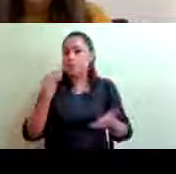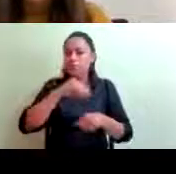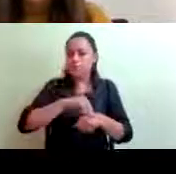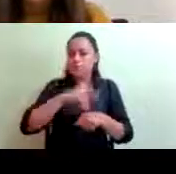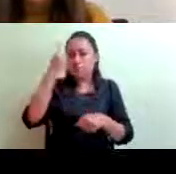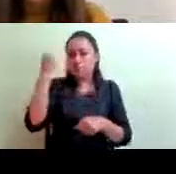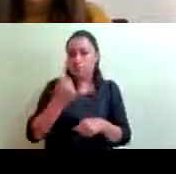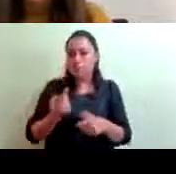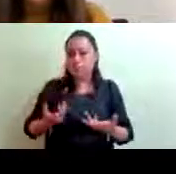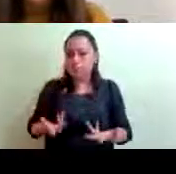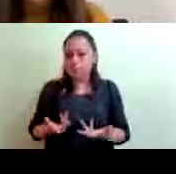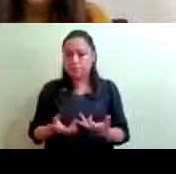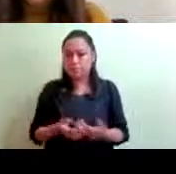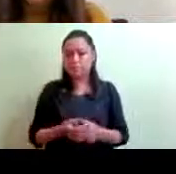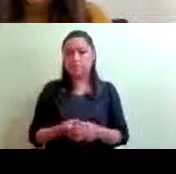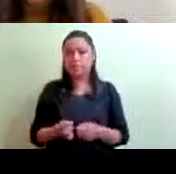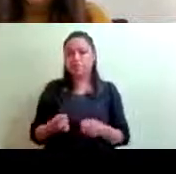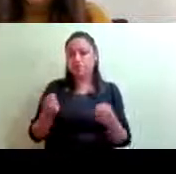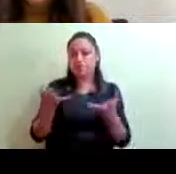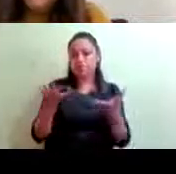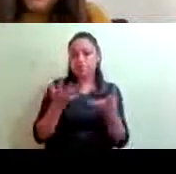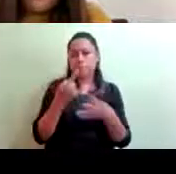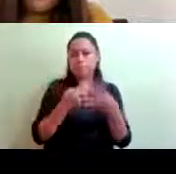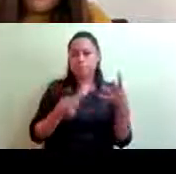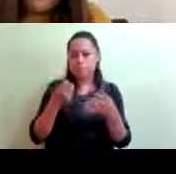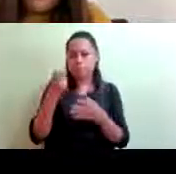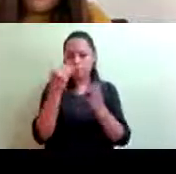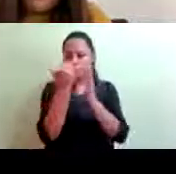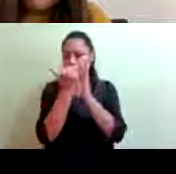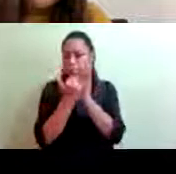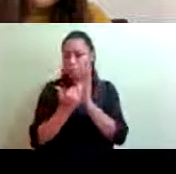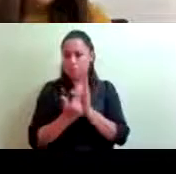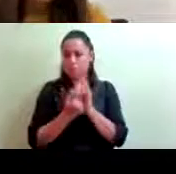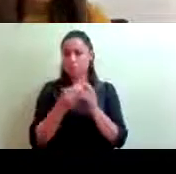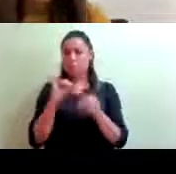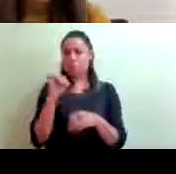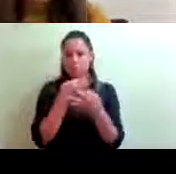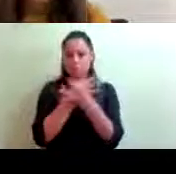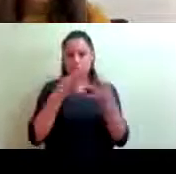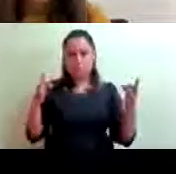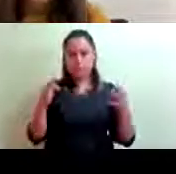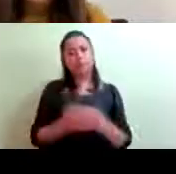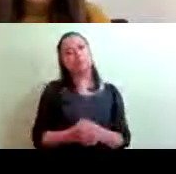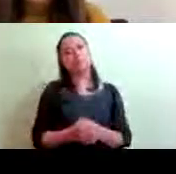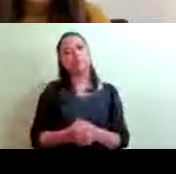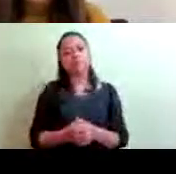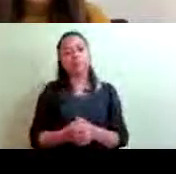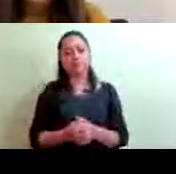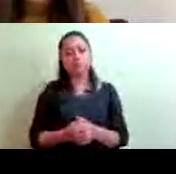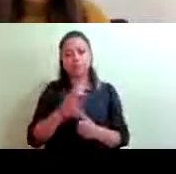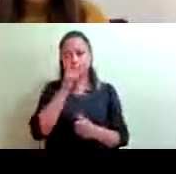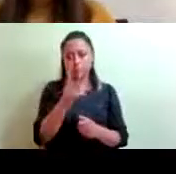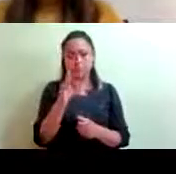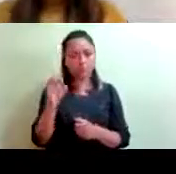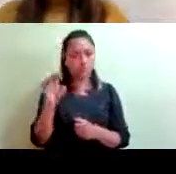de caracterizar y hacer estos principios en los que sí se enuncia, ¿no? De hecho, no se enuncia, la palabra cuenca ni siquiera